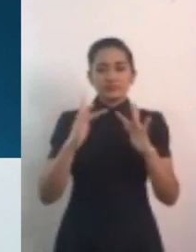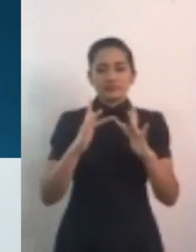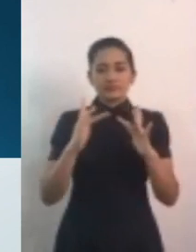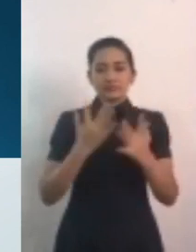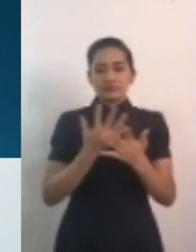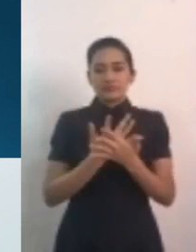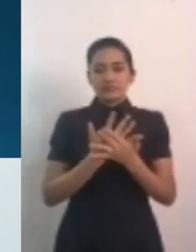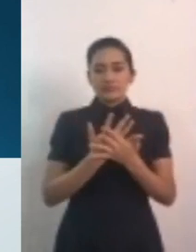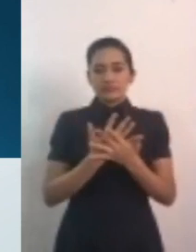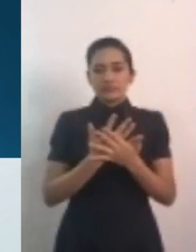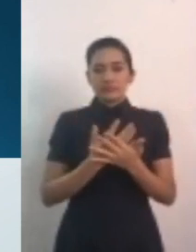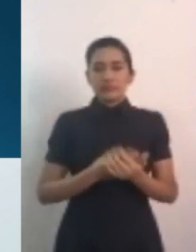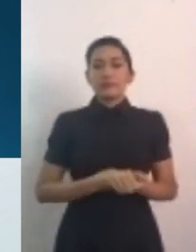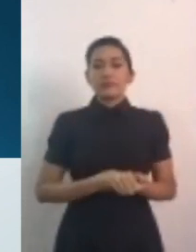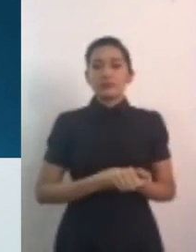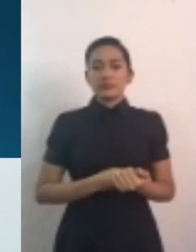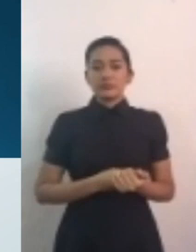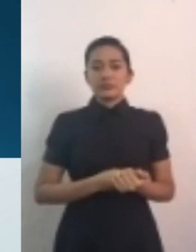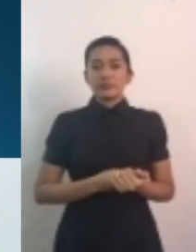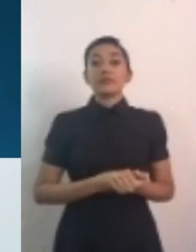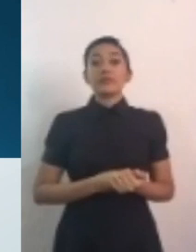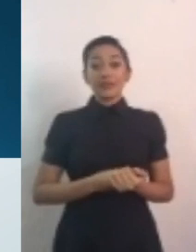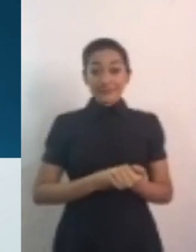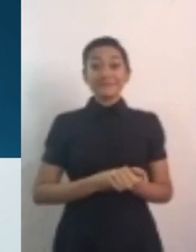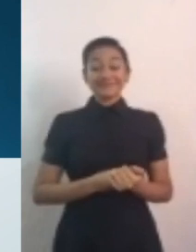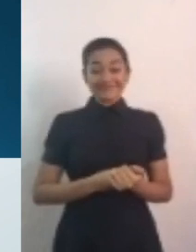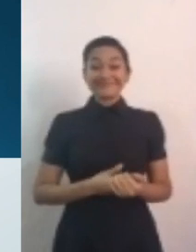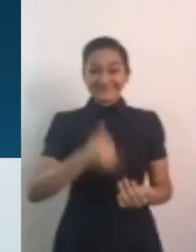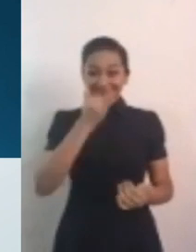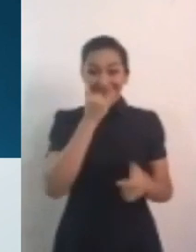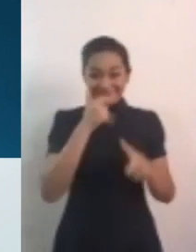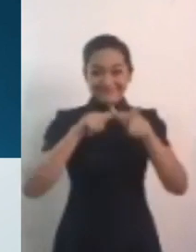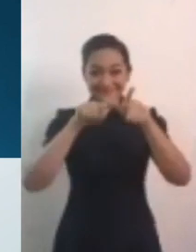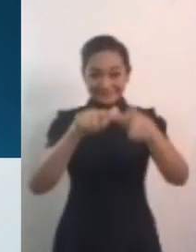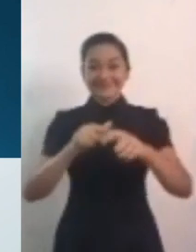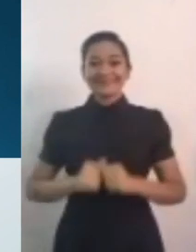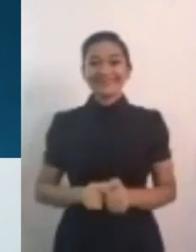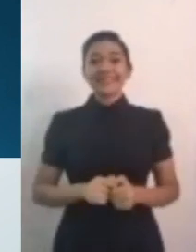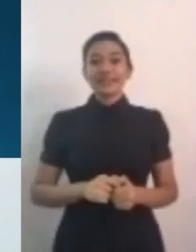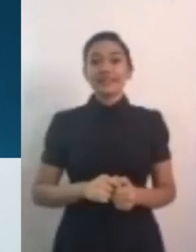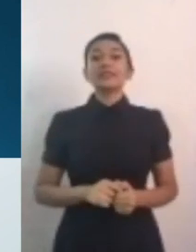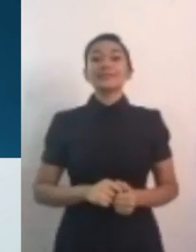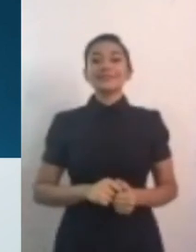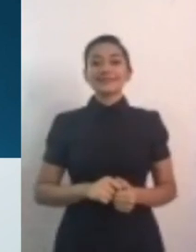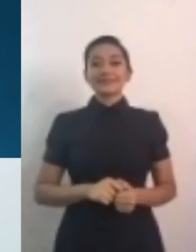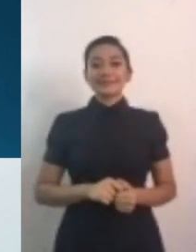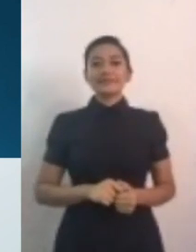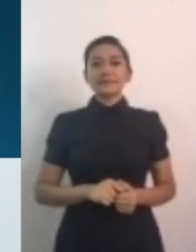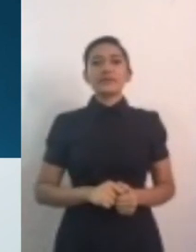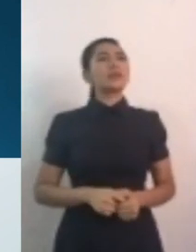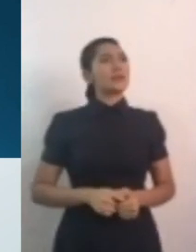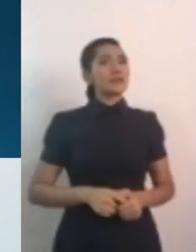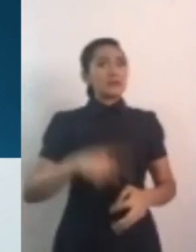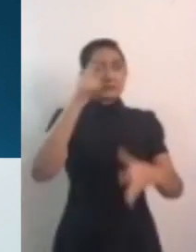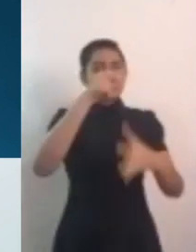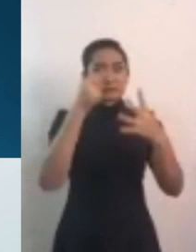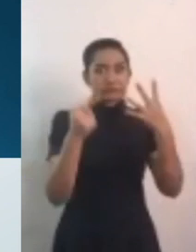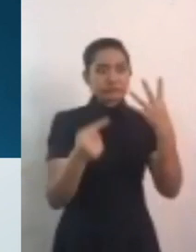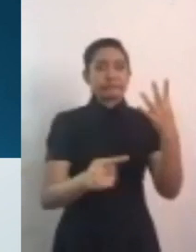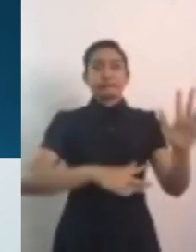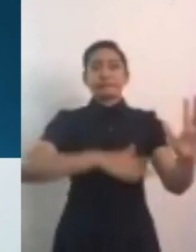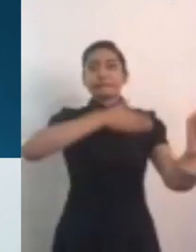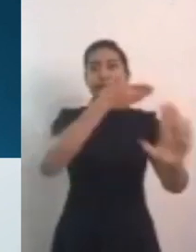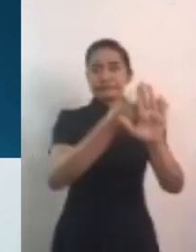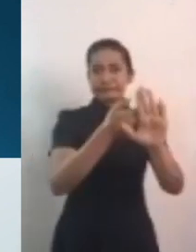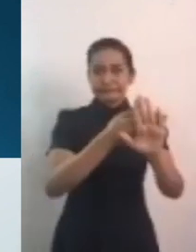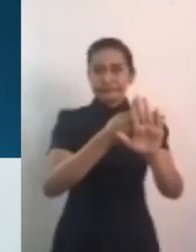la 9. Los efectos diferenciales también se ven y se pueden comparar. ¿A quién afecta